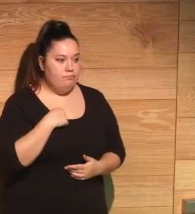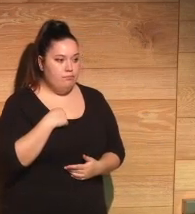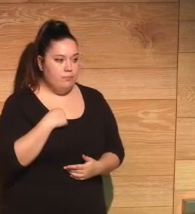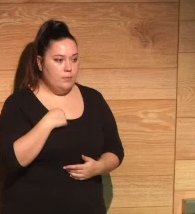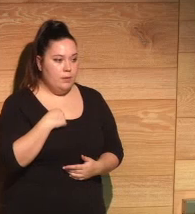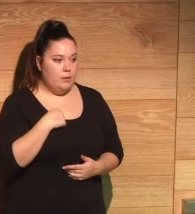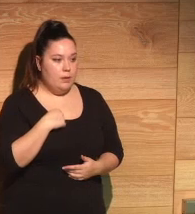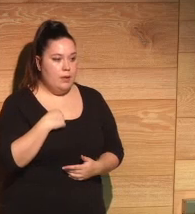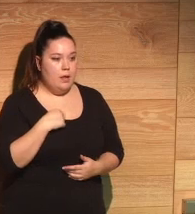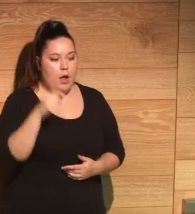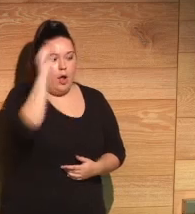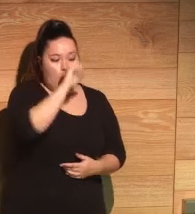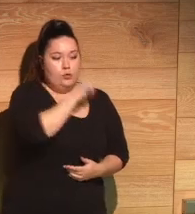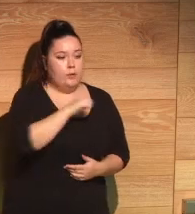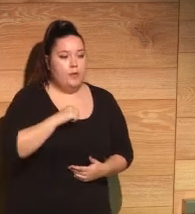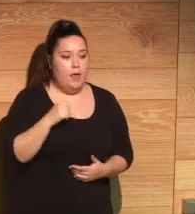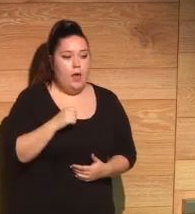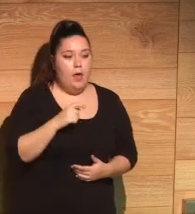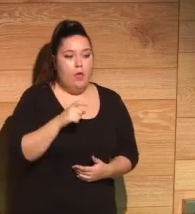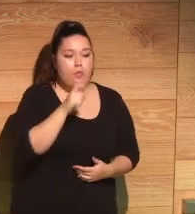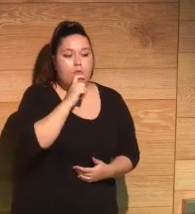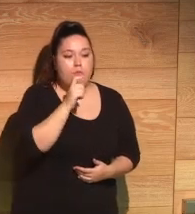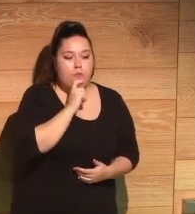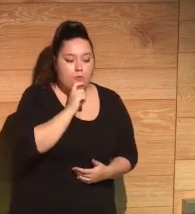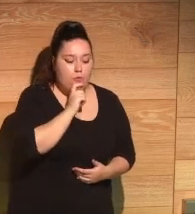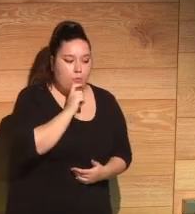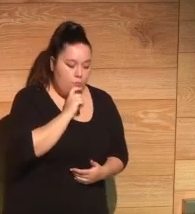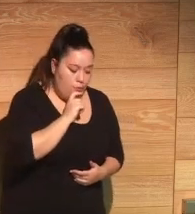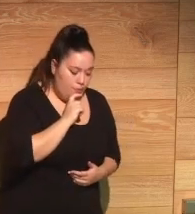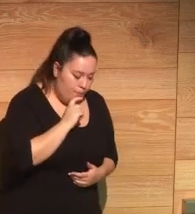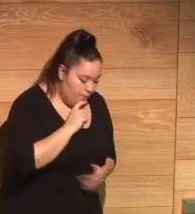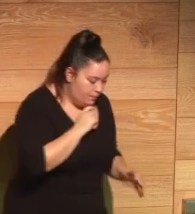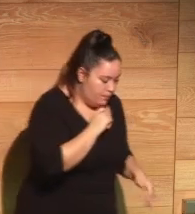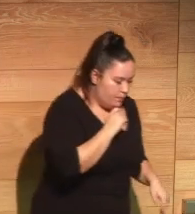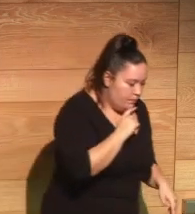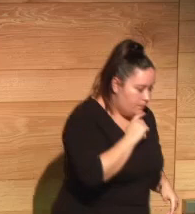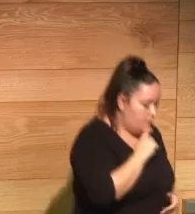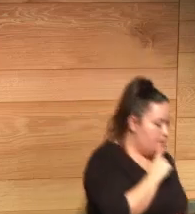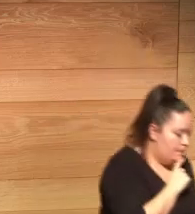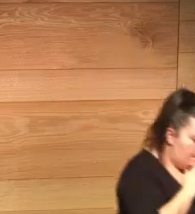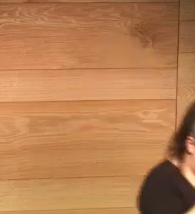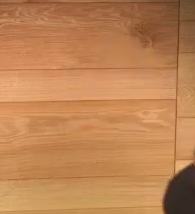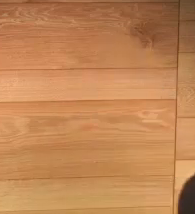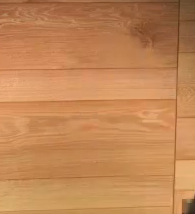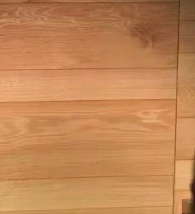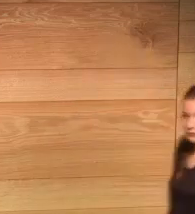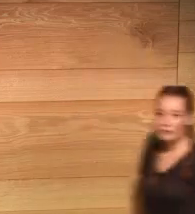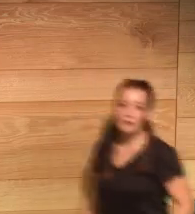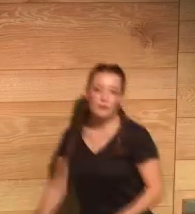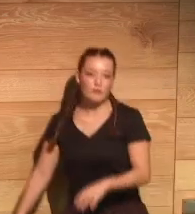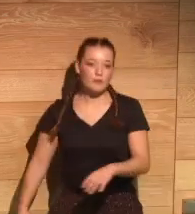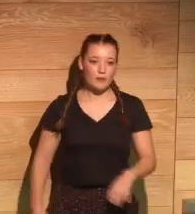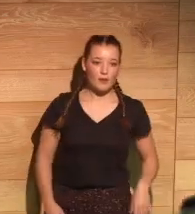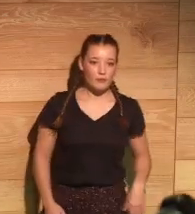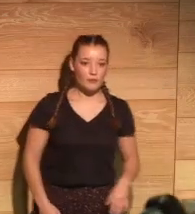el cómo se forma la subjetividad en cada momento histórico. Tiene mucho que ver con la